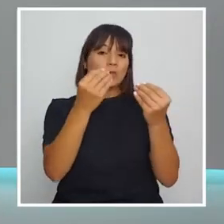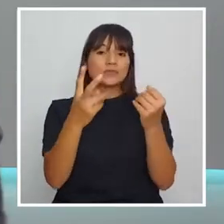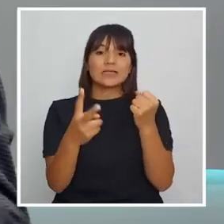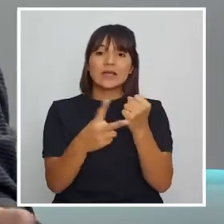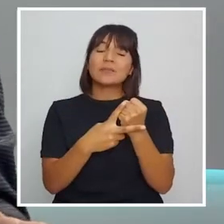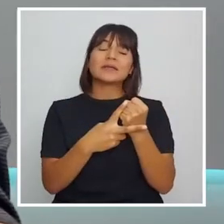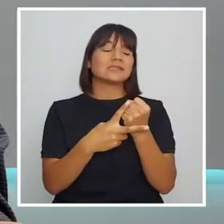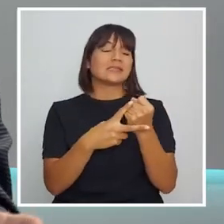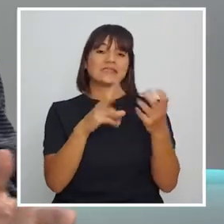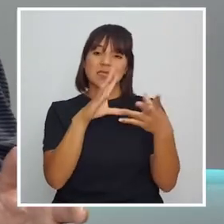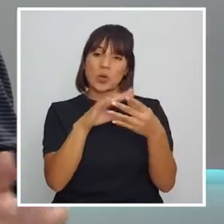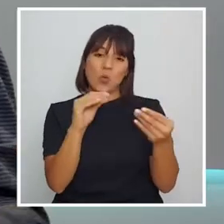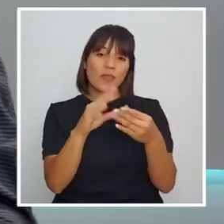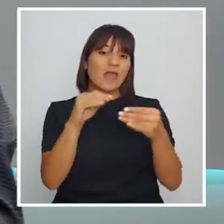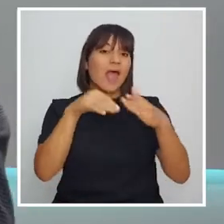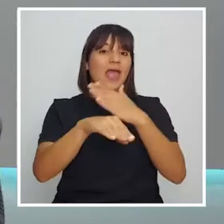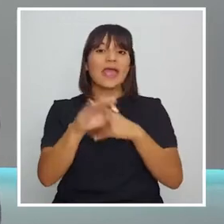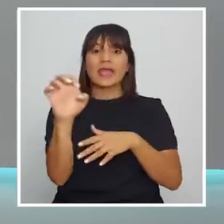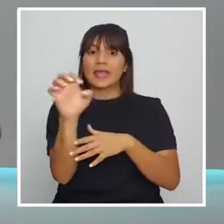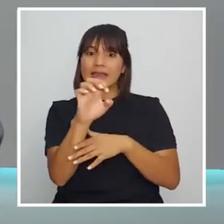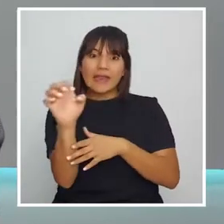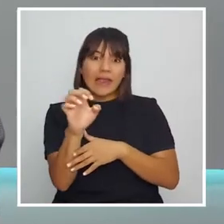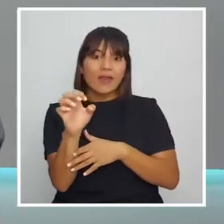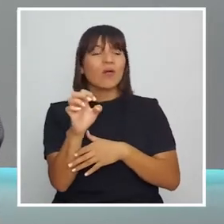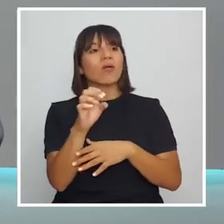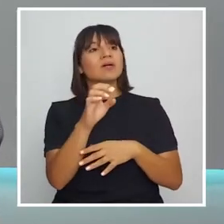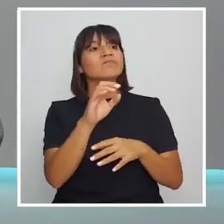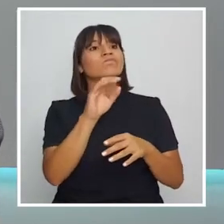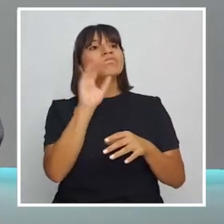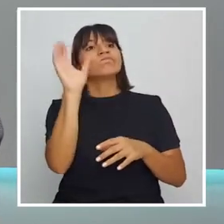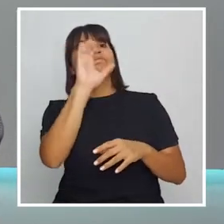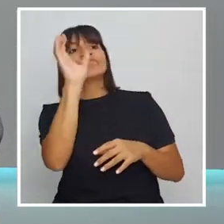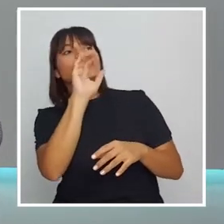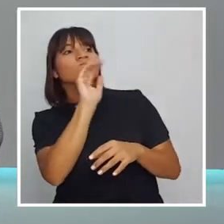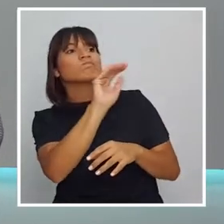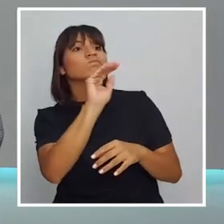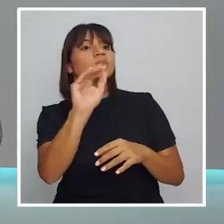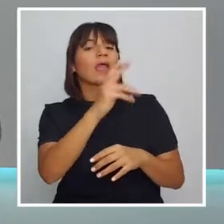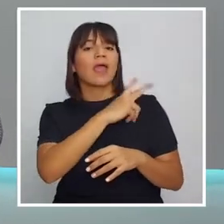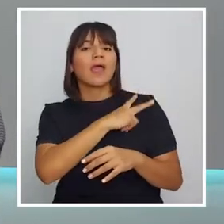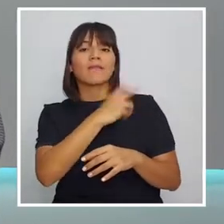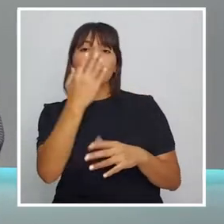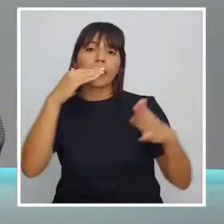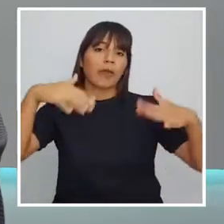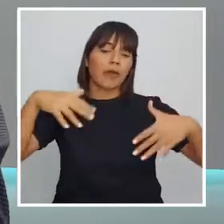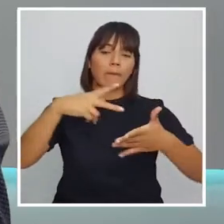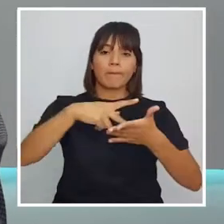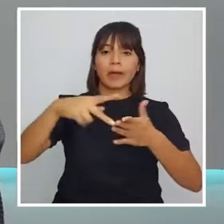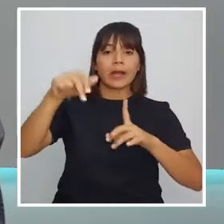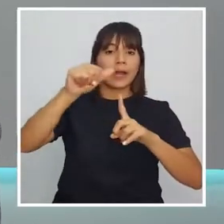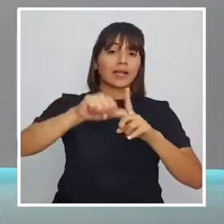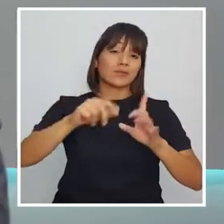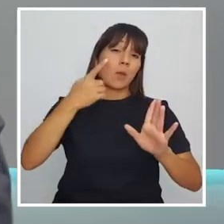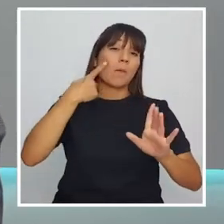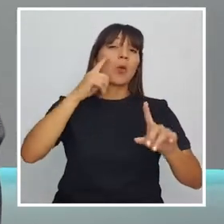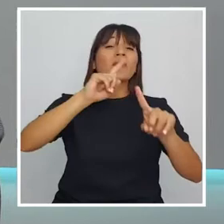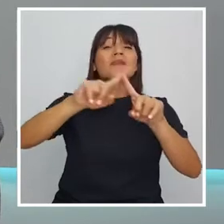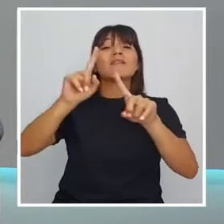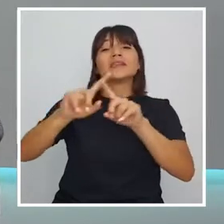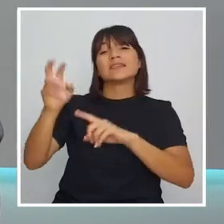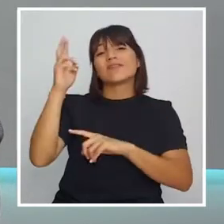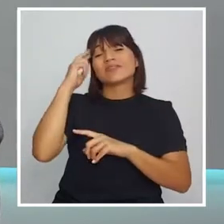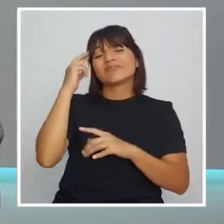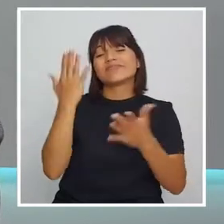cuenta que en enero anda persiguiendo patronos, ¿verdad?, que no pagaron el aguinaldo, por la razón que sea. Puede ser que el negocio está difícil, puede ser que